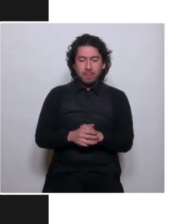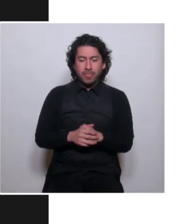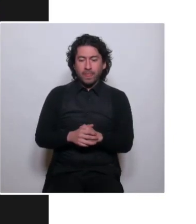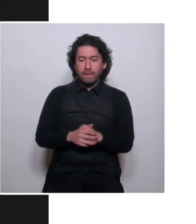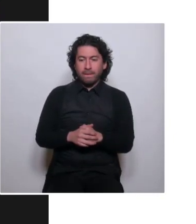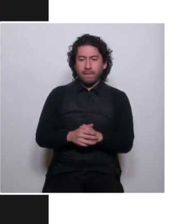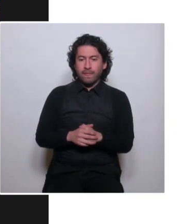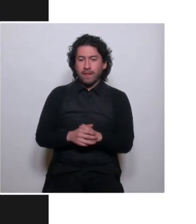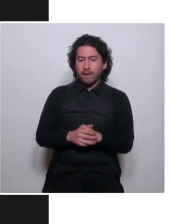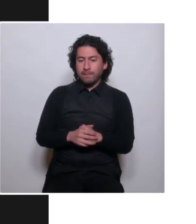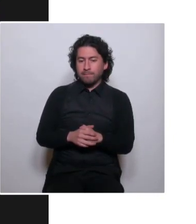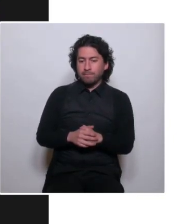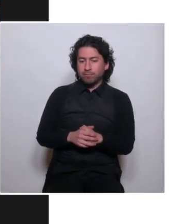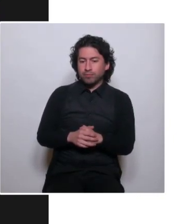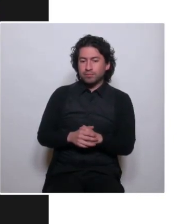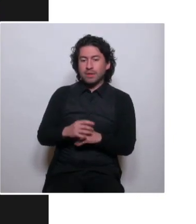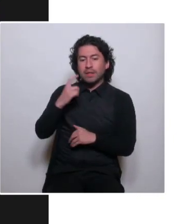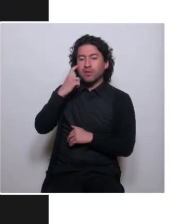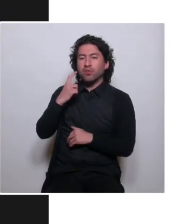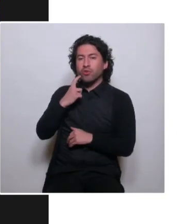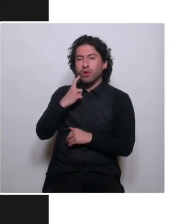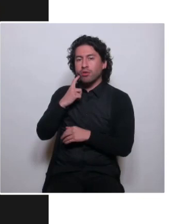¿Cómo vota convencional Francisca Linconao?